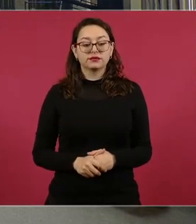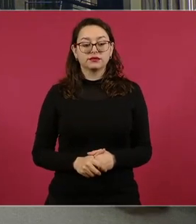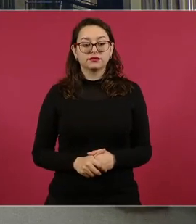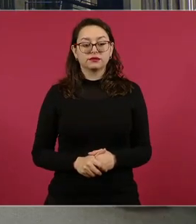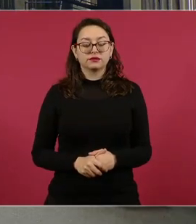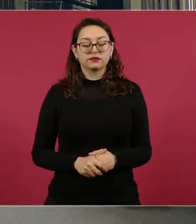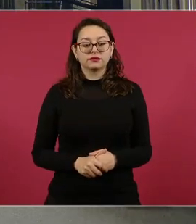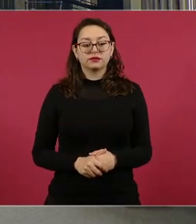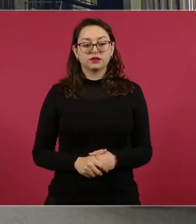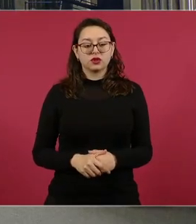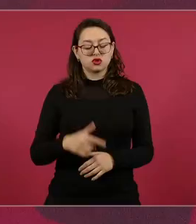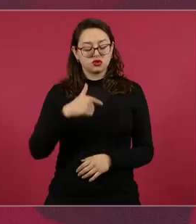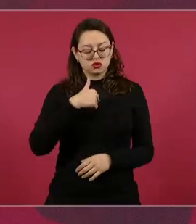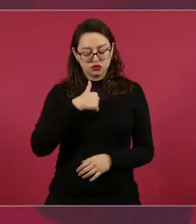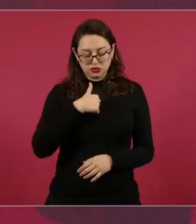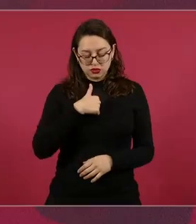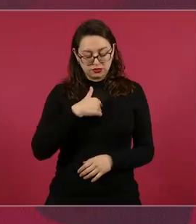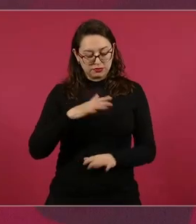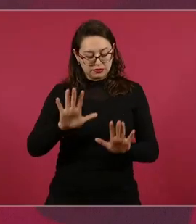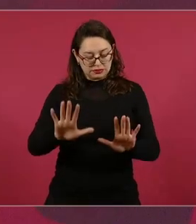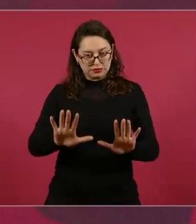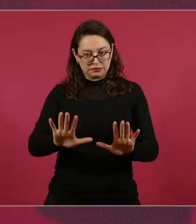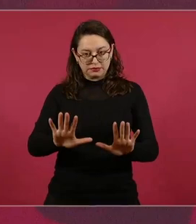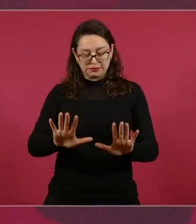Mi más profundo pésame